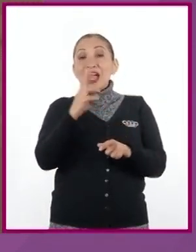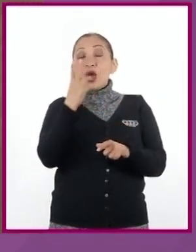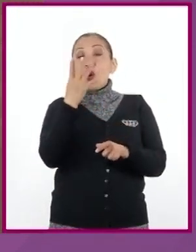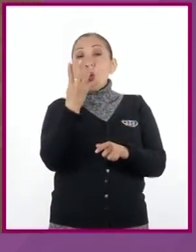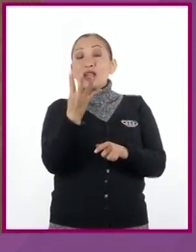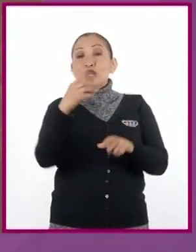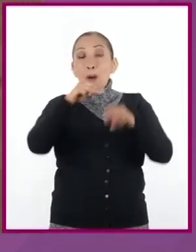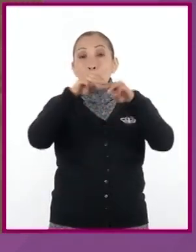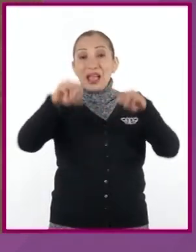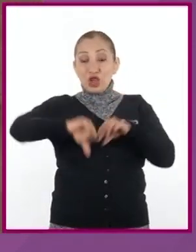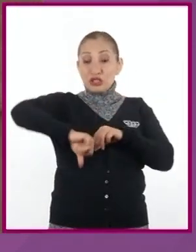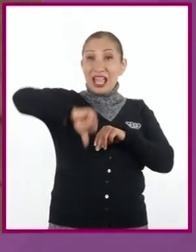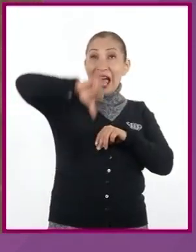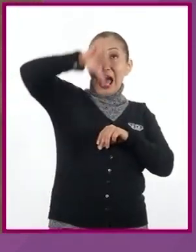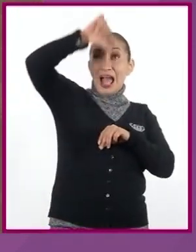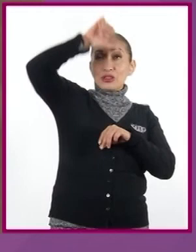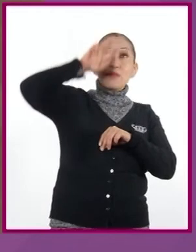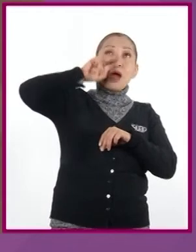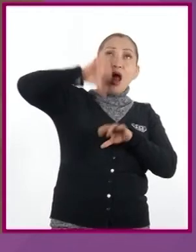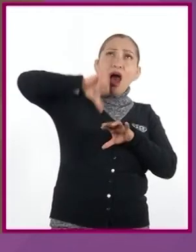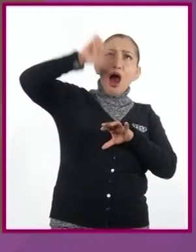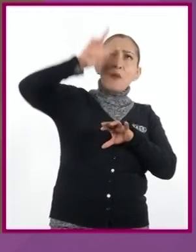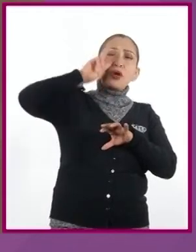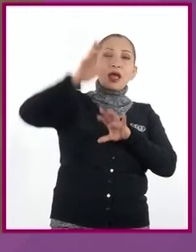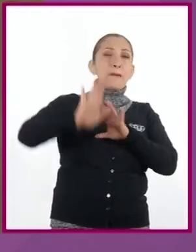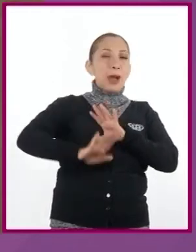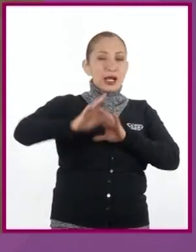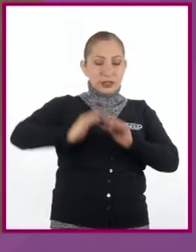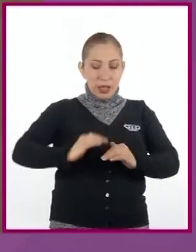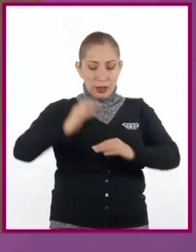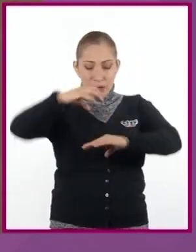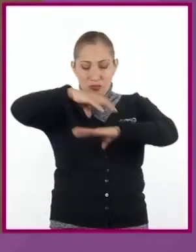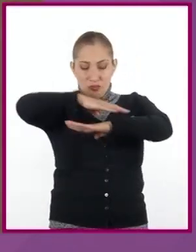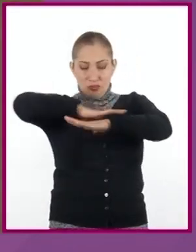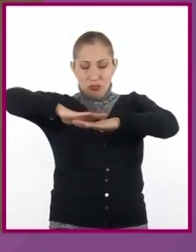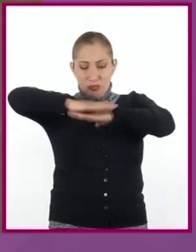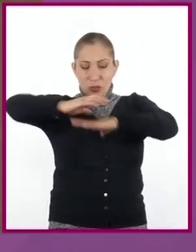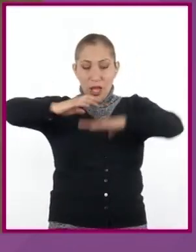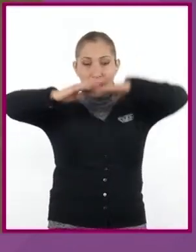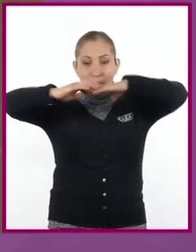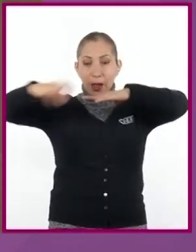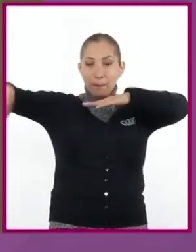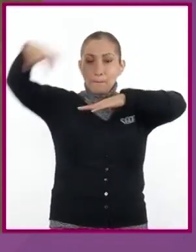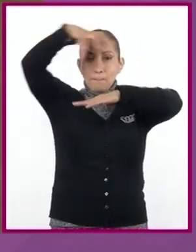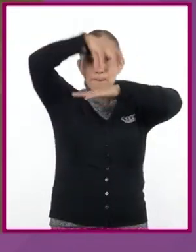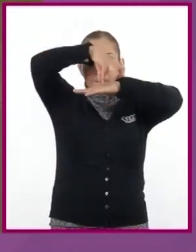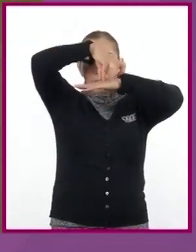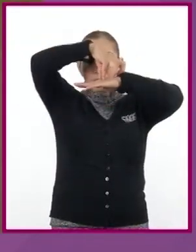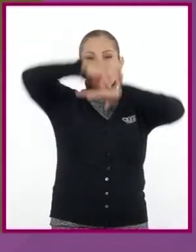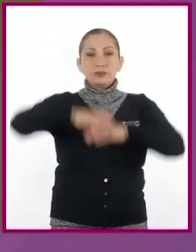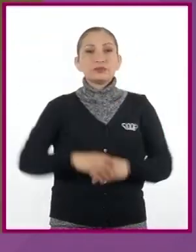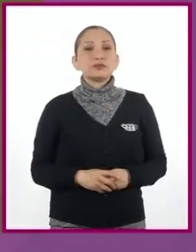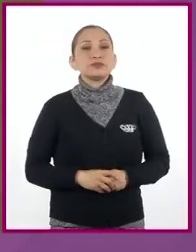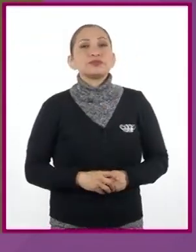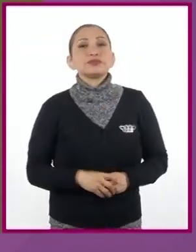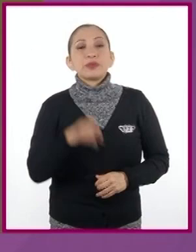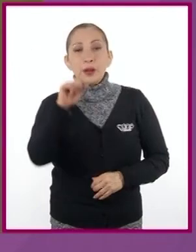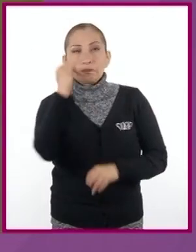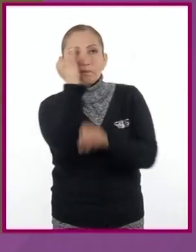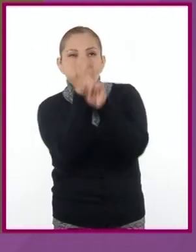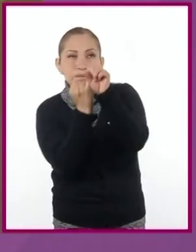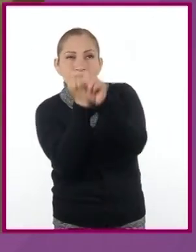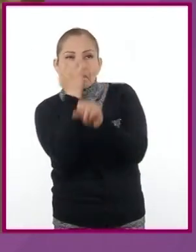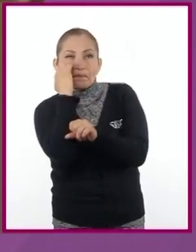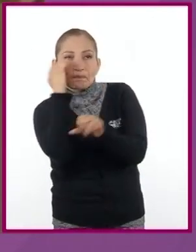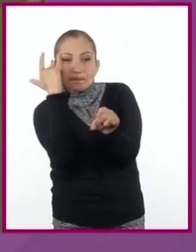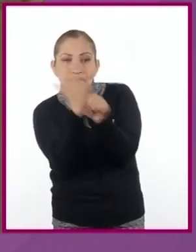44 metros de altura y parece más alta porque fue construida sobre un terreno elevado. Mediante exploraciones